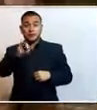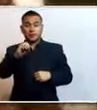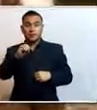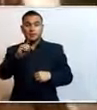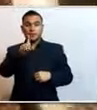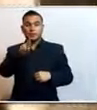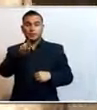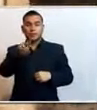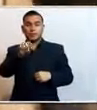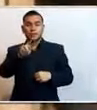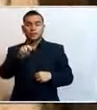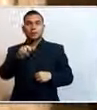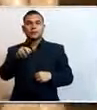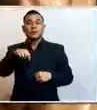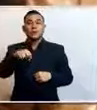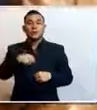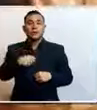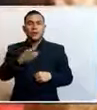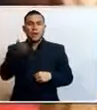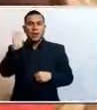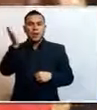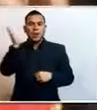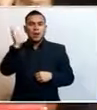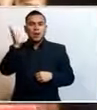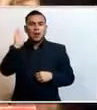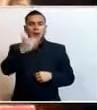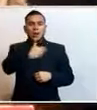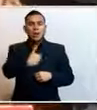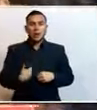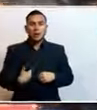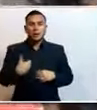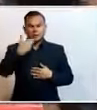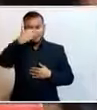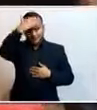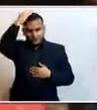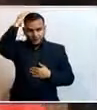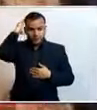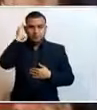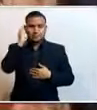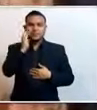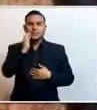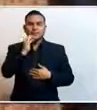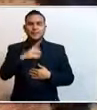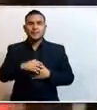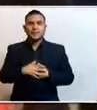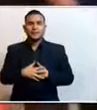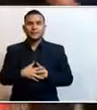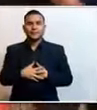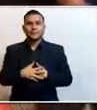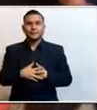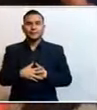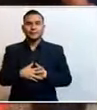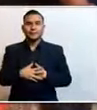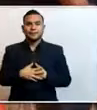continuación vamos a escuchar en este momento las palabras del señor presidente de la República, Nayib